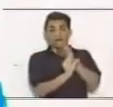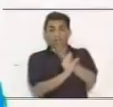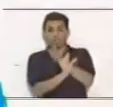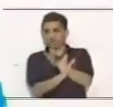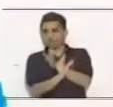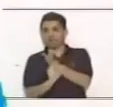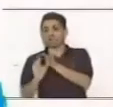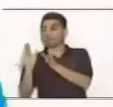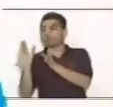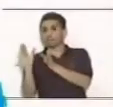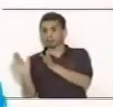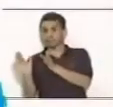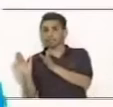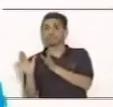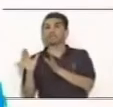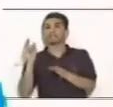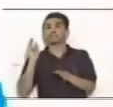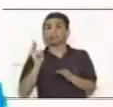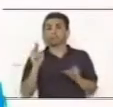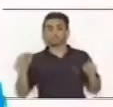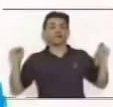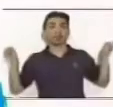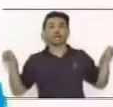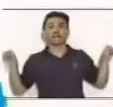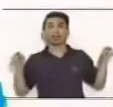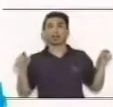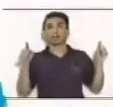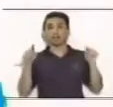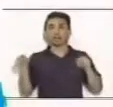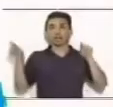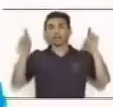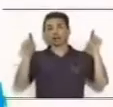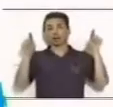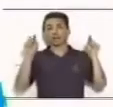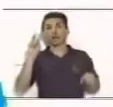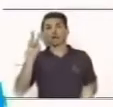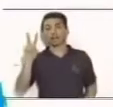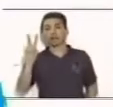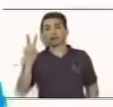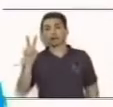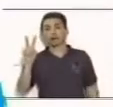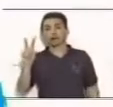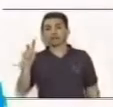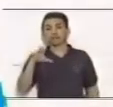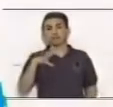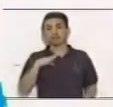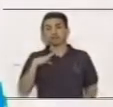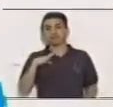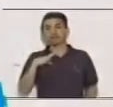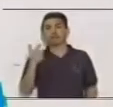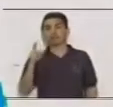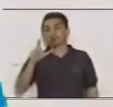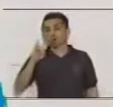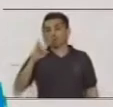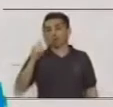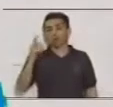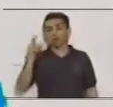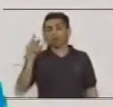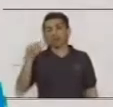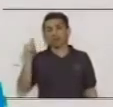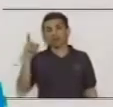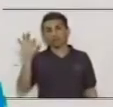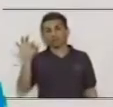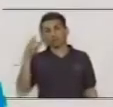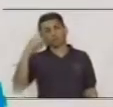están elevados al cuadrado. Es decir, tienen raíz cuadrada, tanto en el número como en la